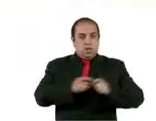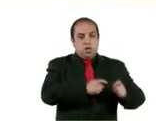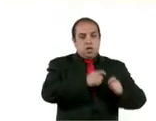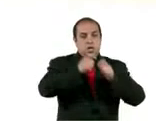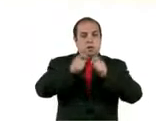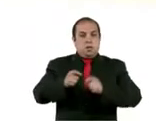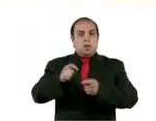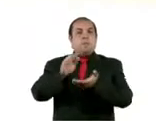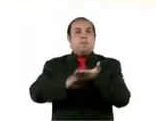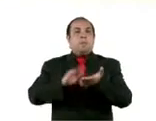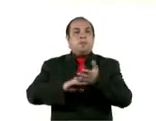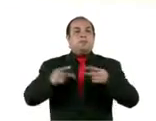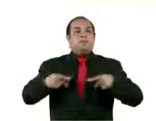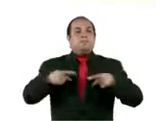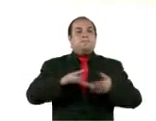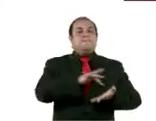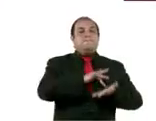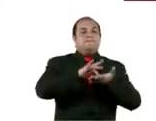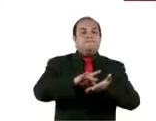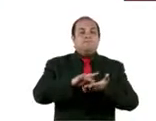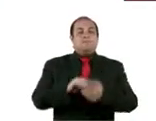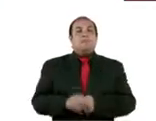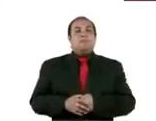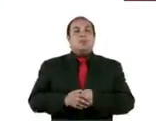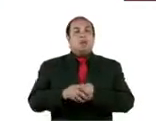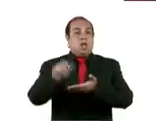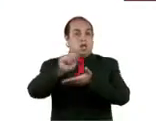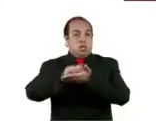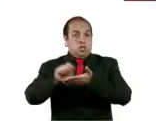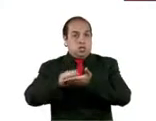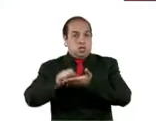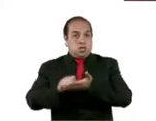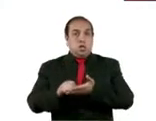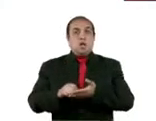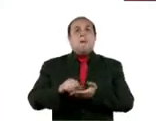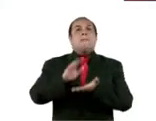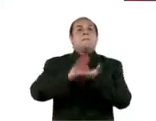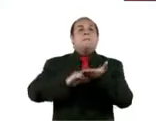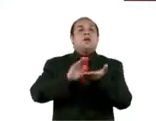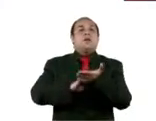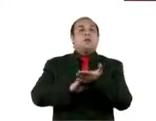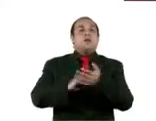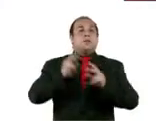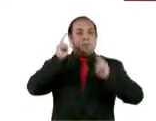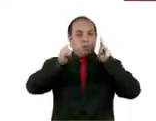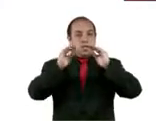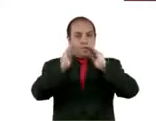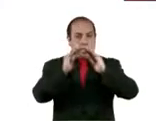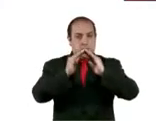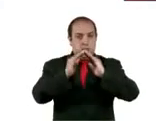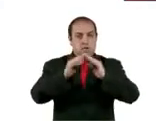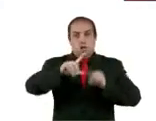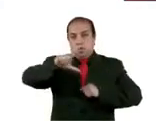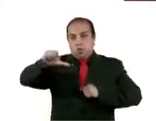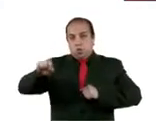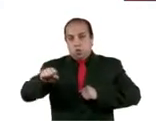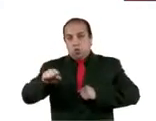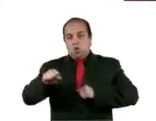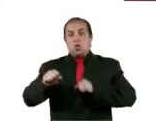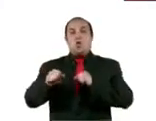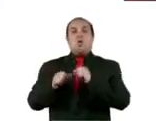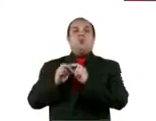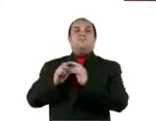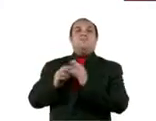auxiliar, llenar la solicitud de visita domiciliaria, le van a hacer la la visita, se va a hacer una agenda para